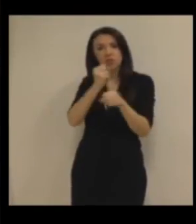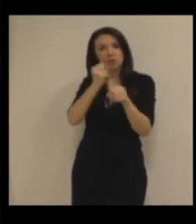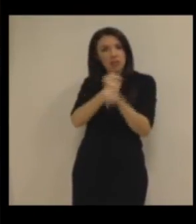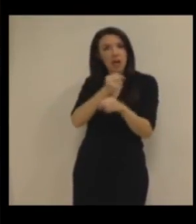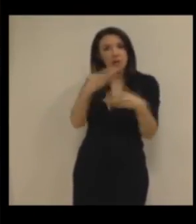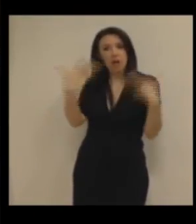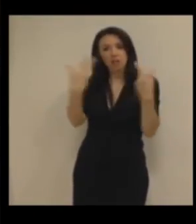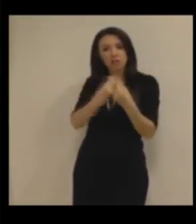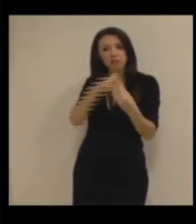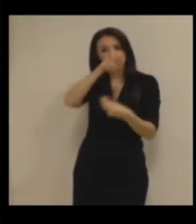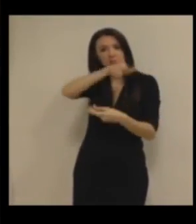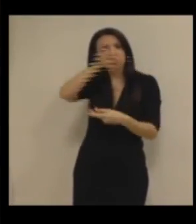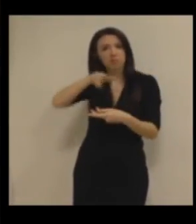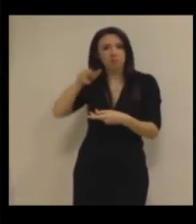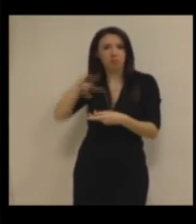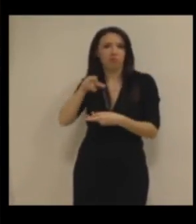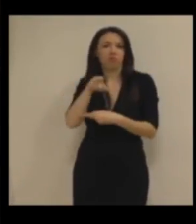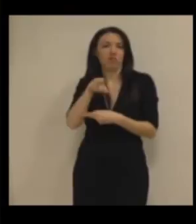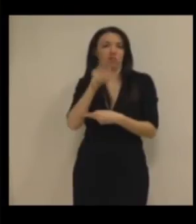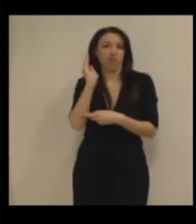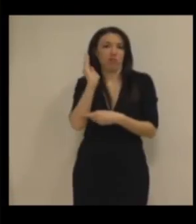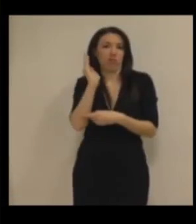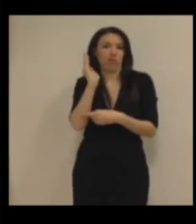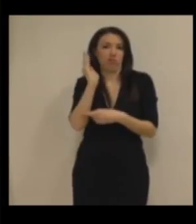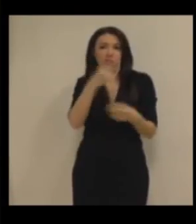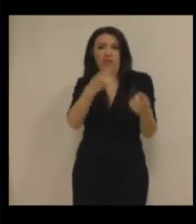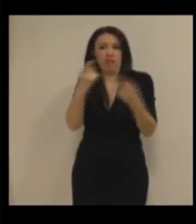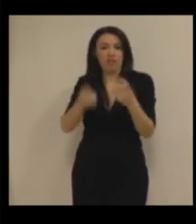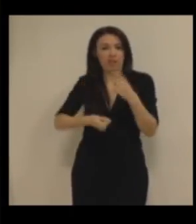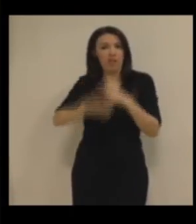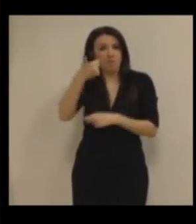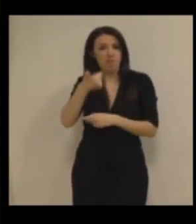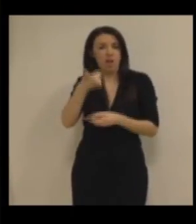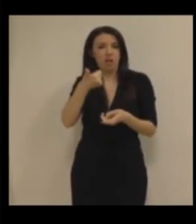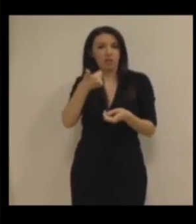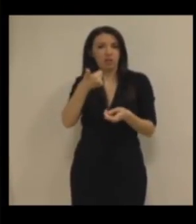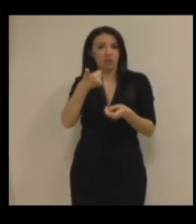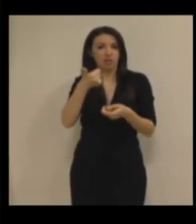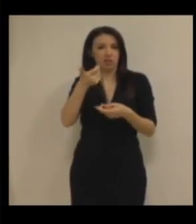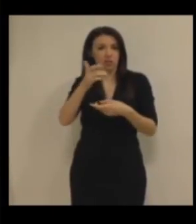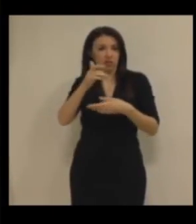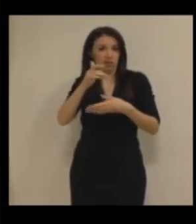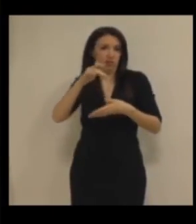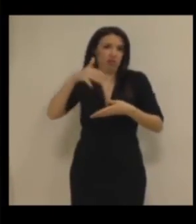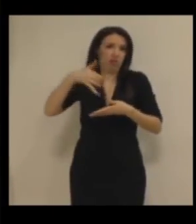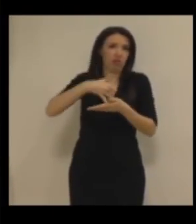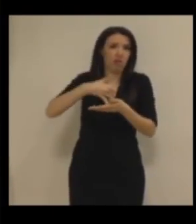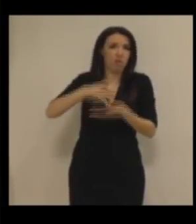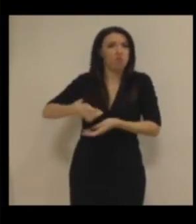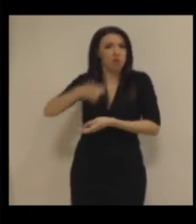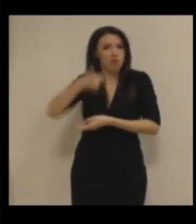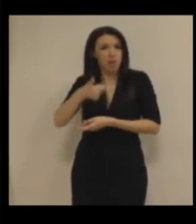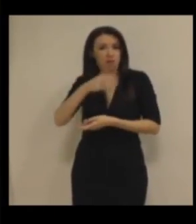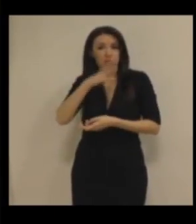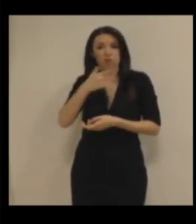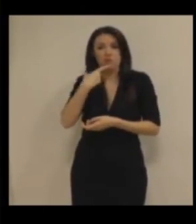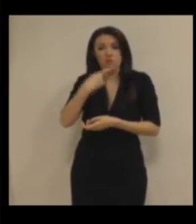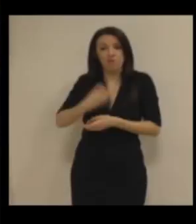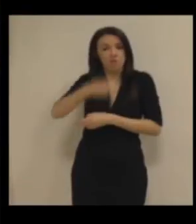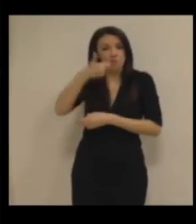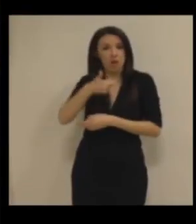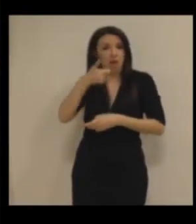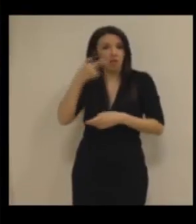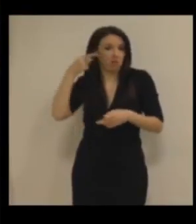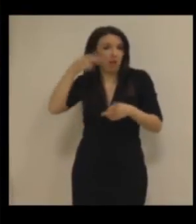que realmente, digamos, más lo necesitan, más vulneradas, porque más dificultades tienen